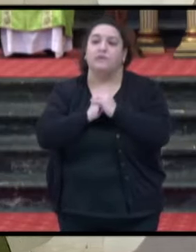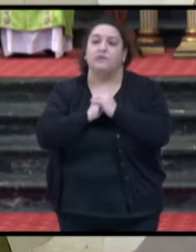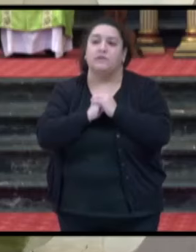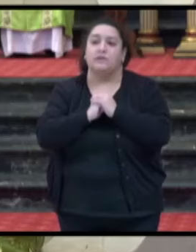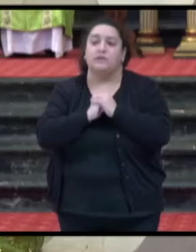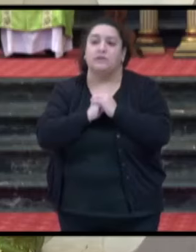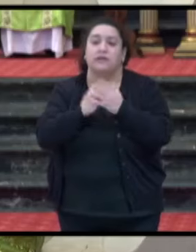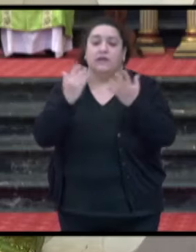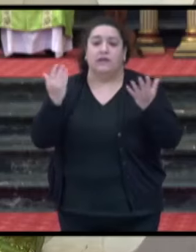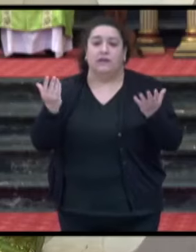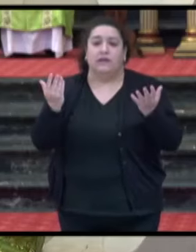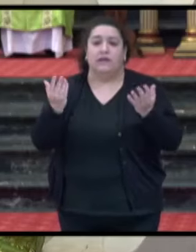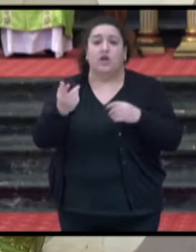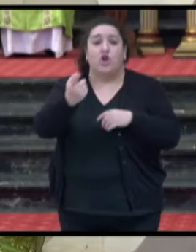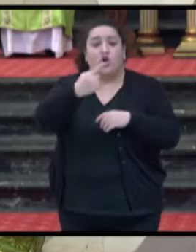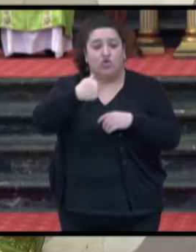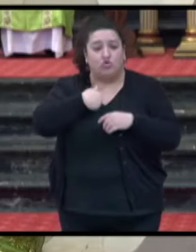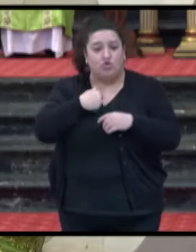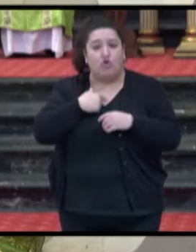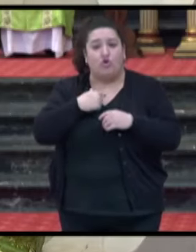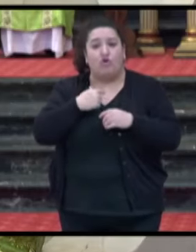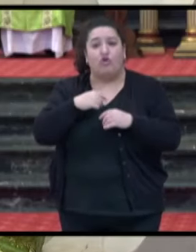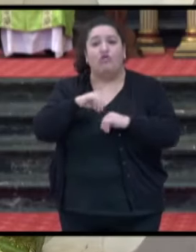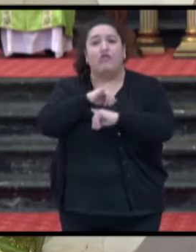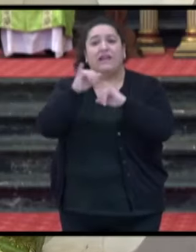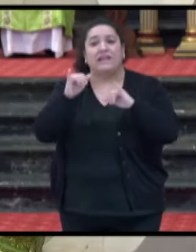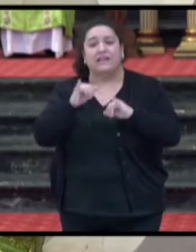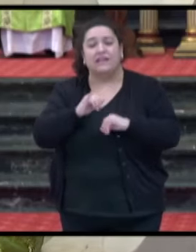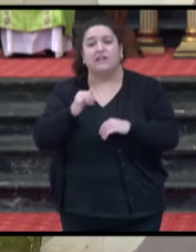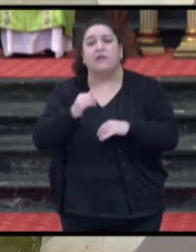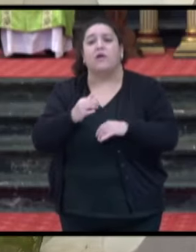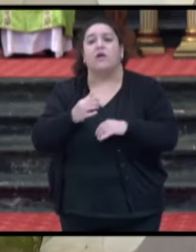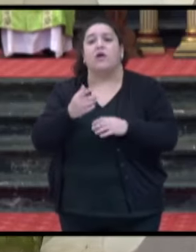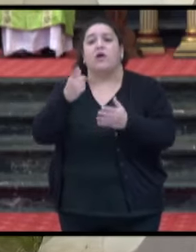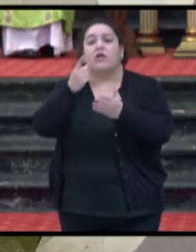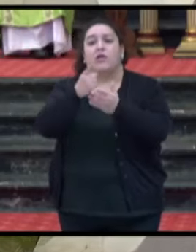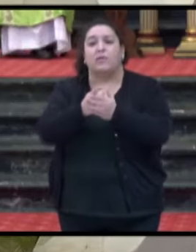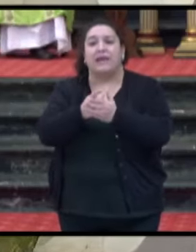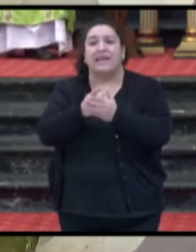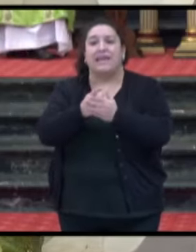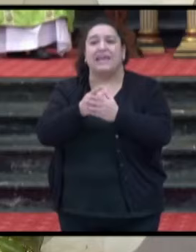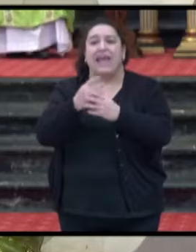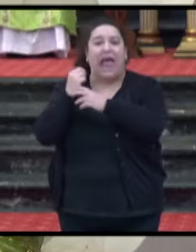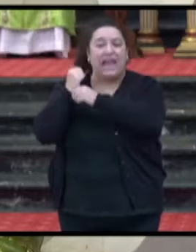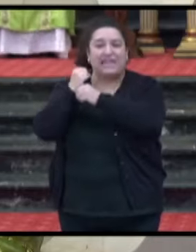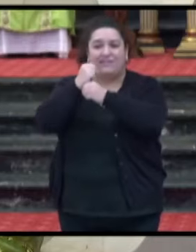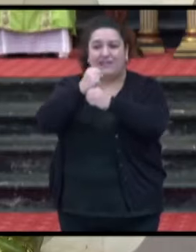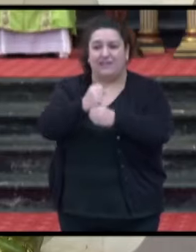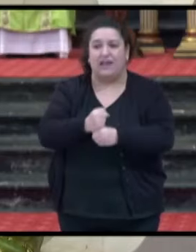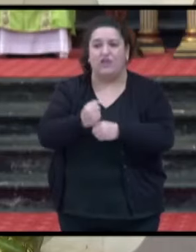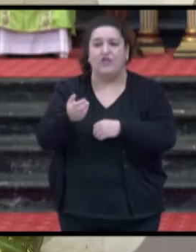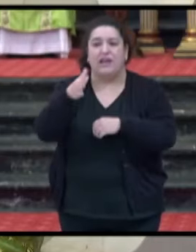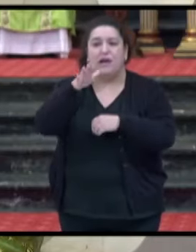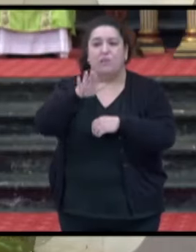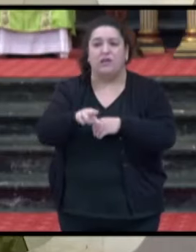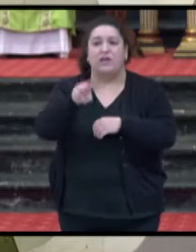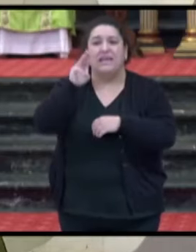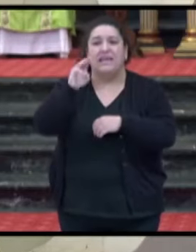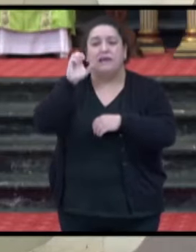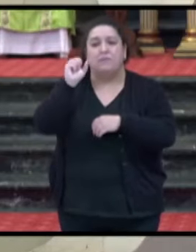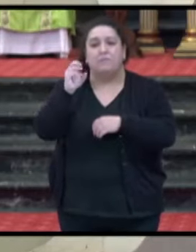este sentido pues felicito al hogar de Nazaret una vez más en el aniversario de la muerte de Pedro